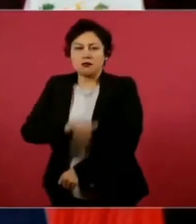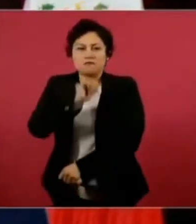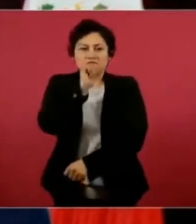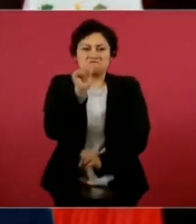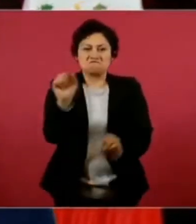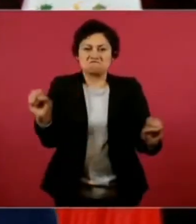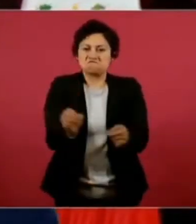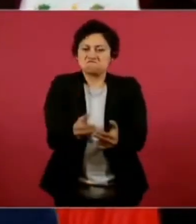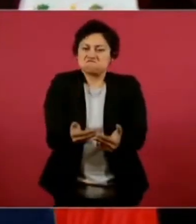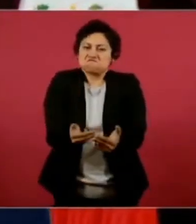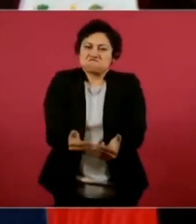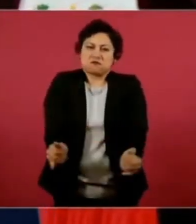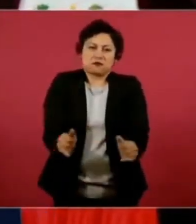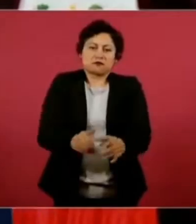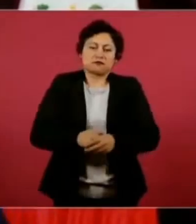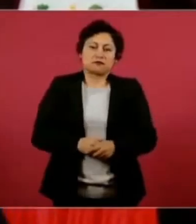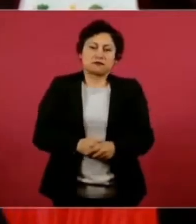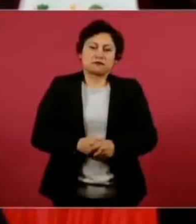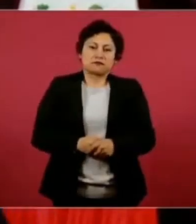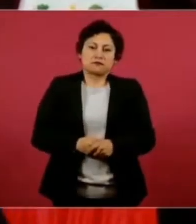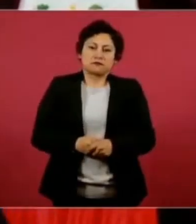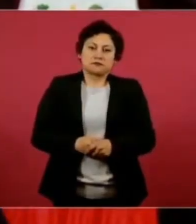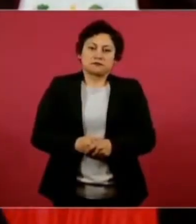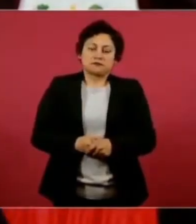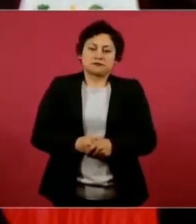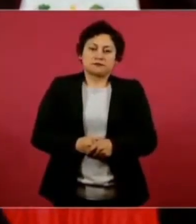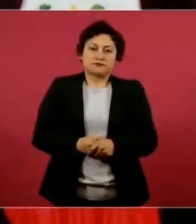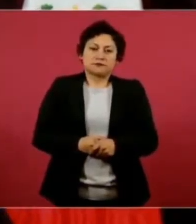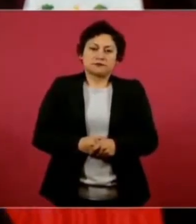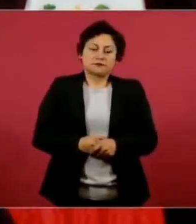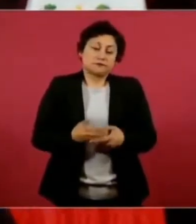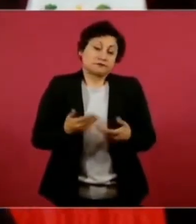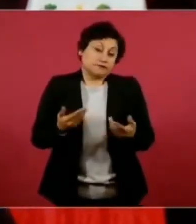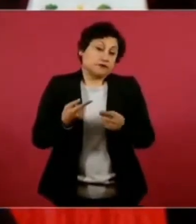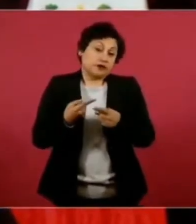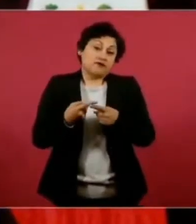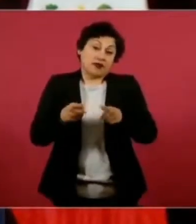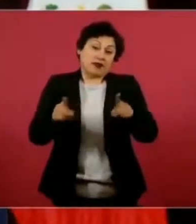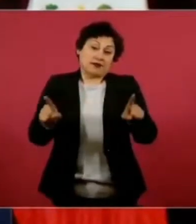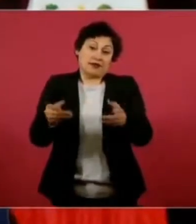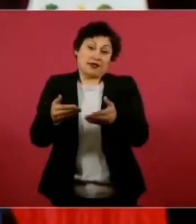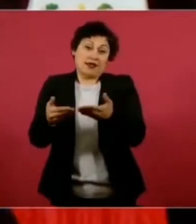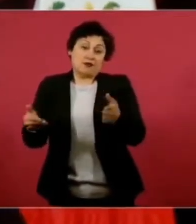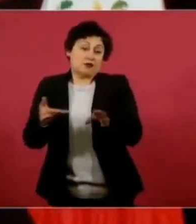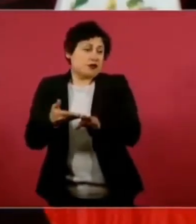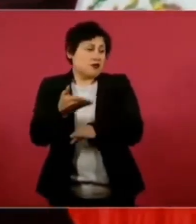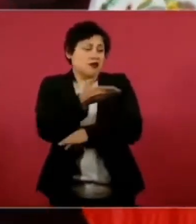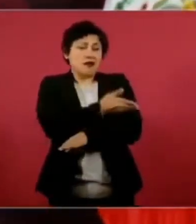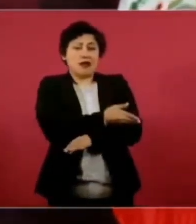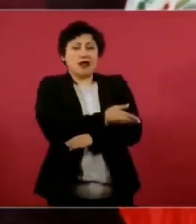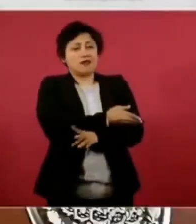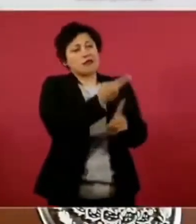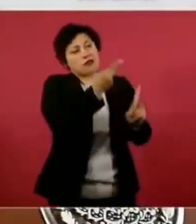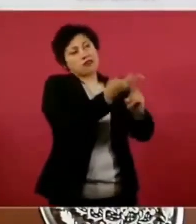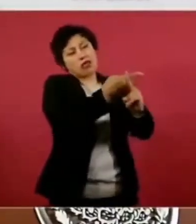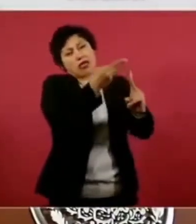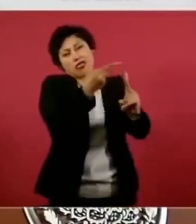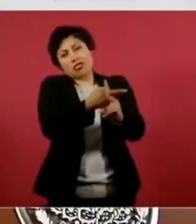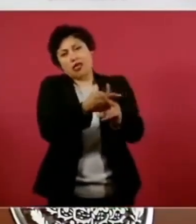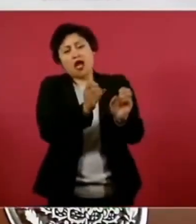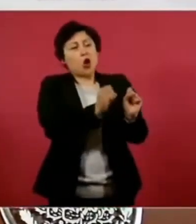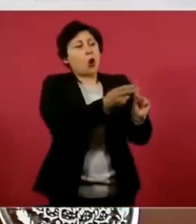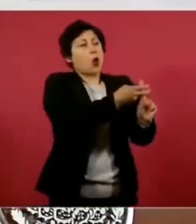No ha habido, como era antes, no ha habido masacres, ni se ha desaparecido a